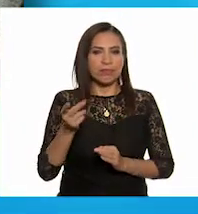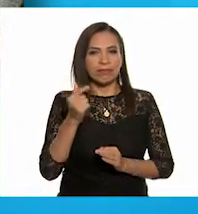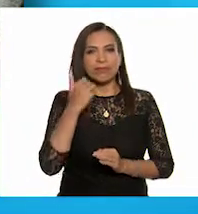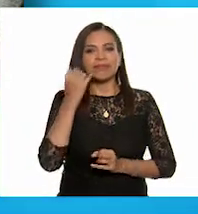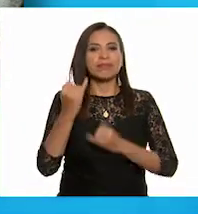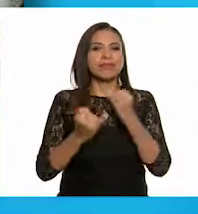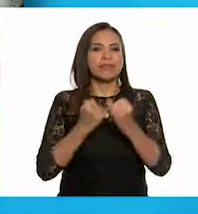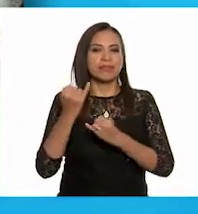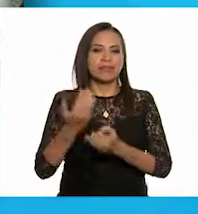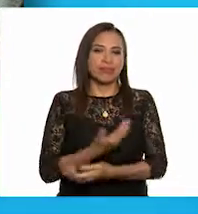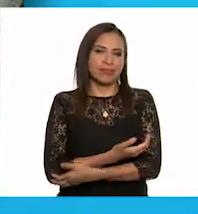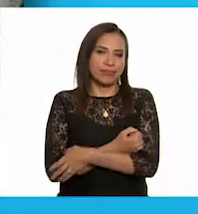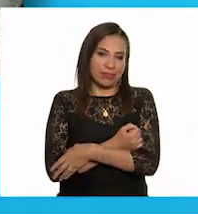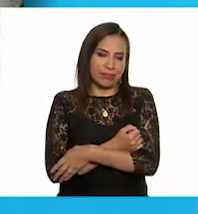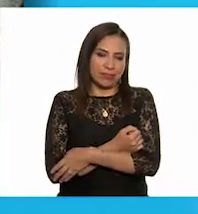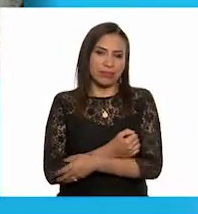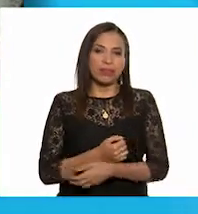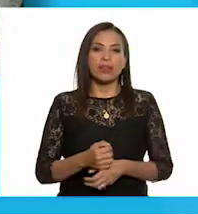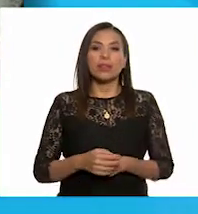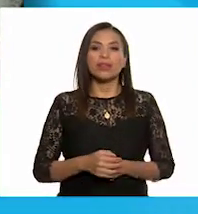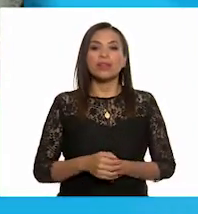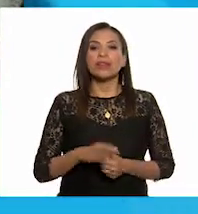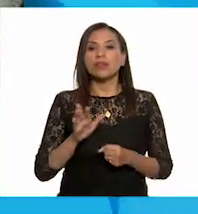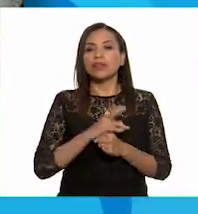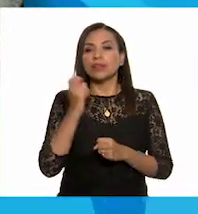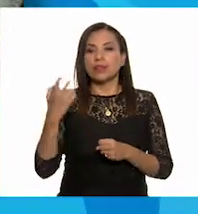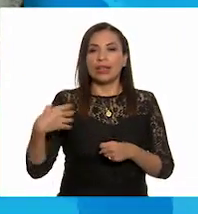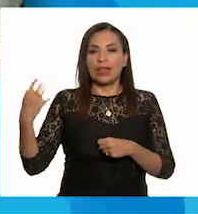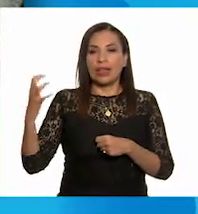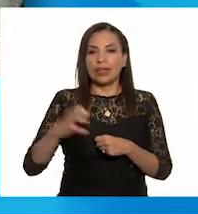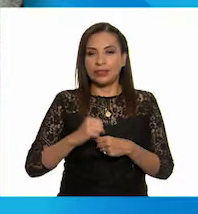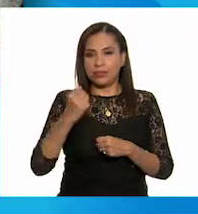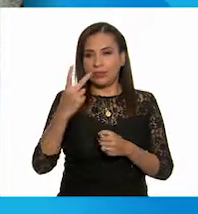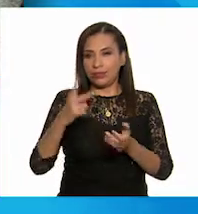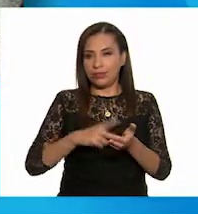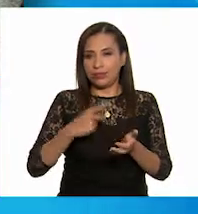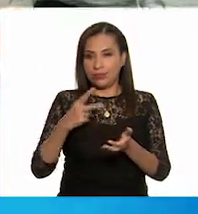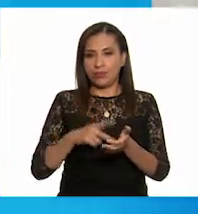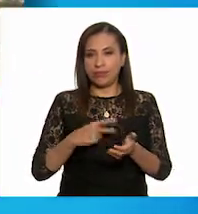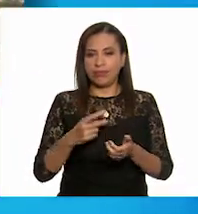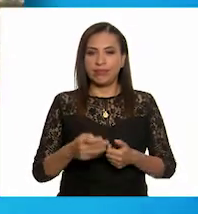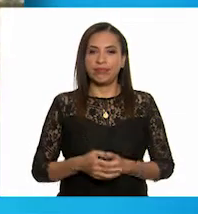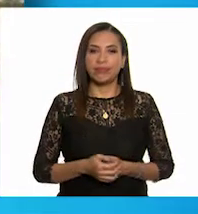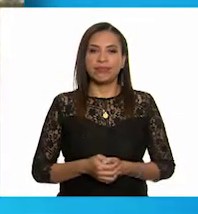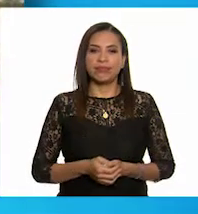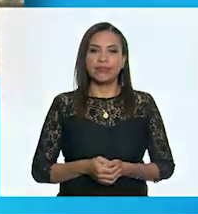Quería jugar y cargarla. Y por eso me mordió en 2 ocasiones.